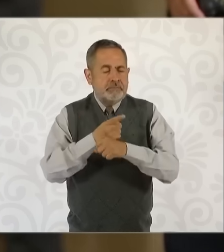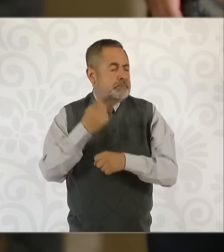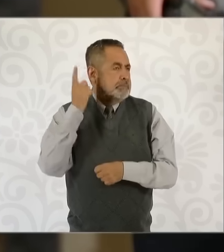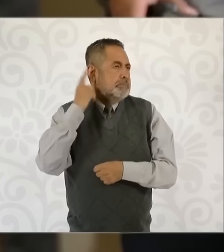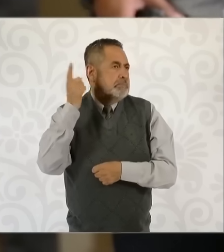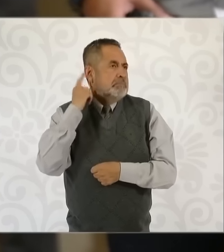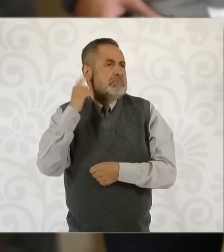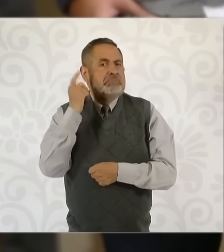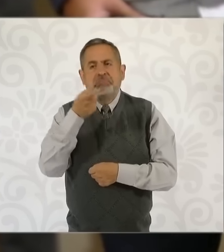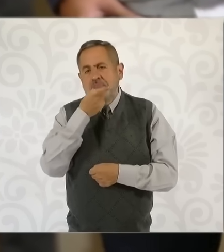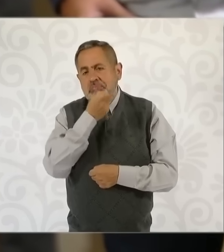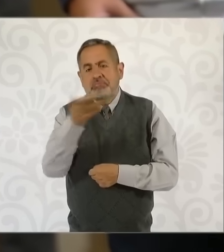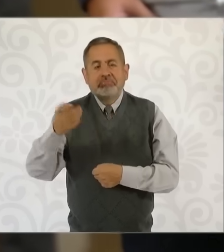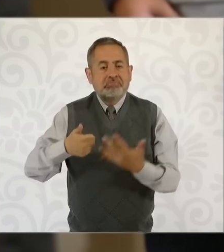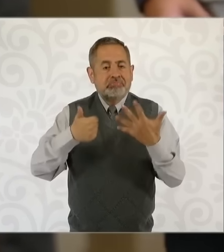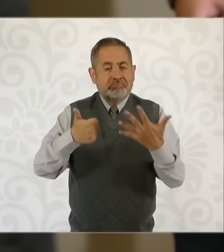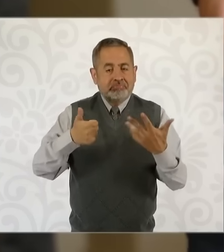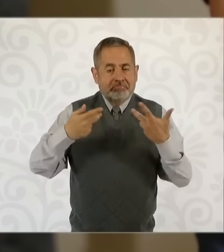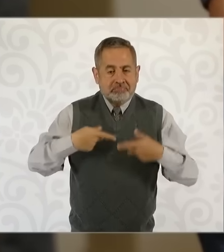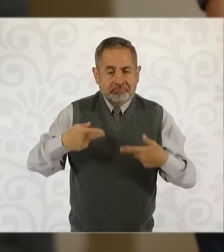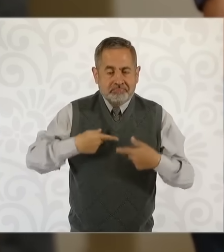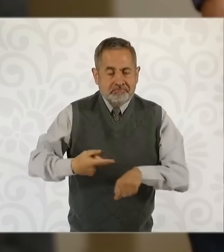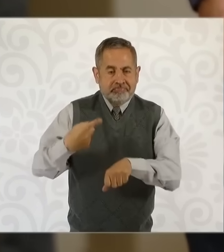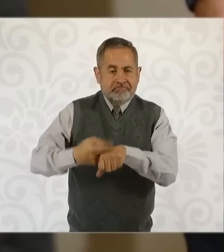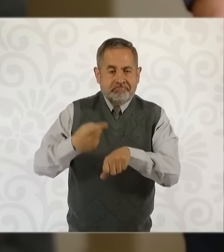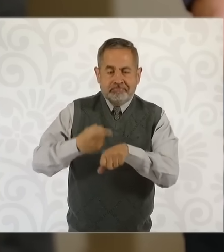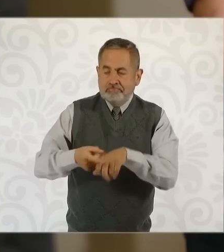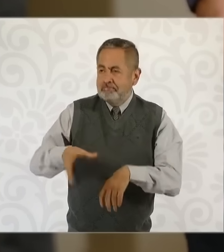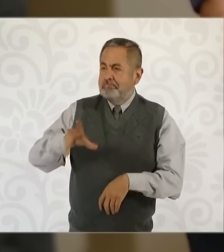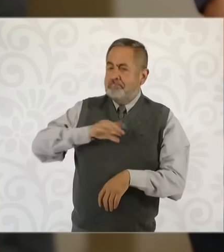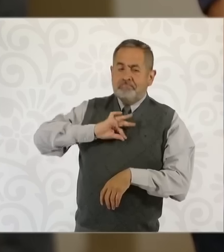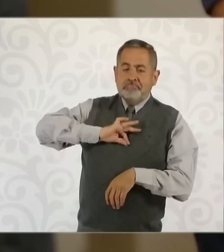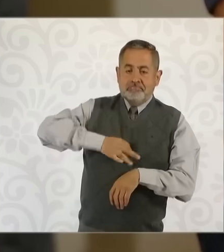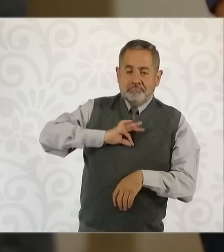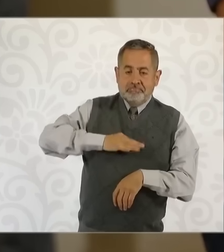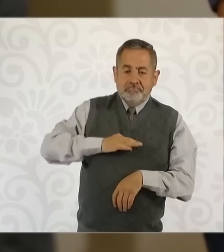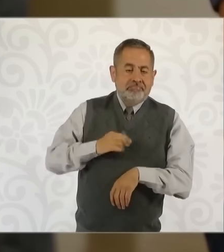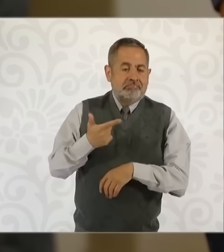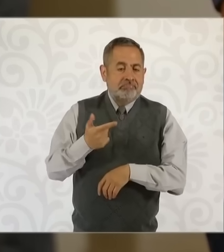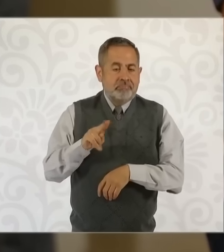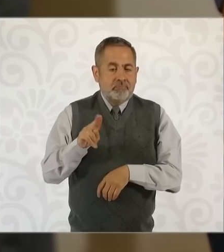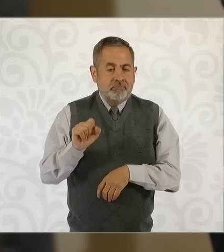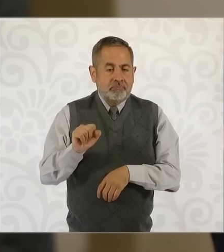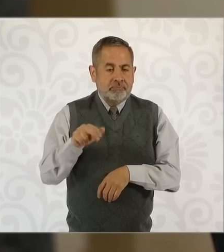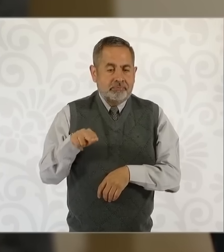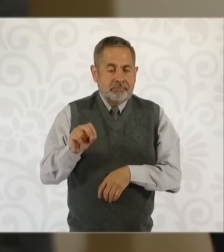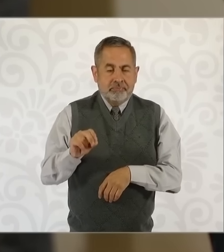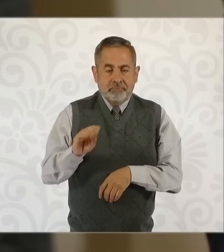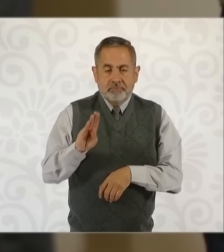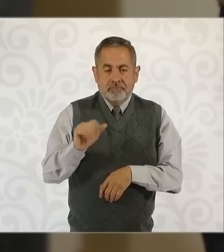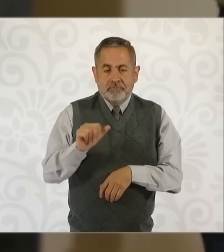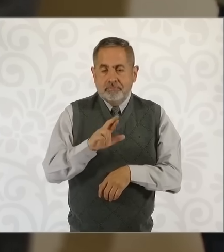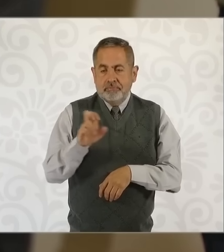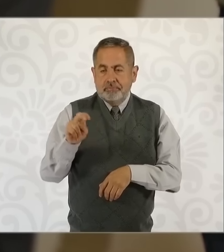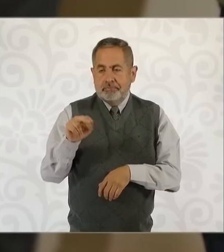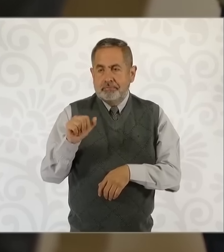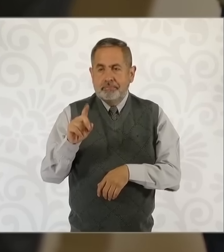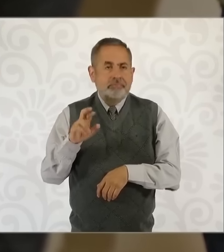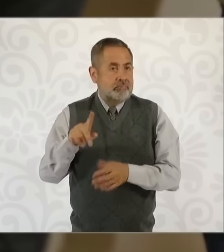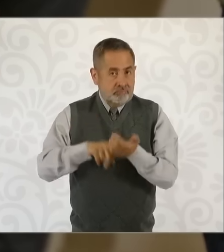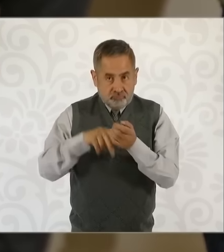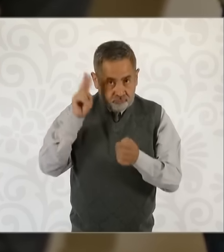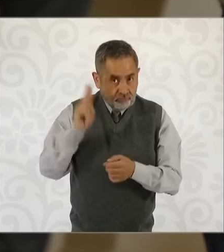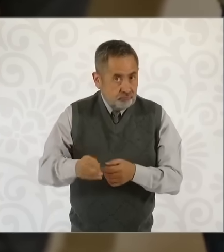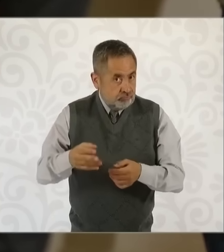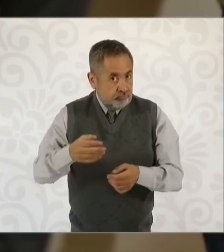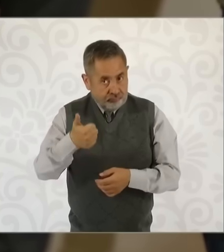personas que han sido afectadas por el gusano barrenador. Saber pues si sí son 6 casos, confirmar